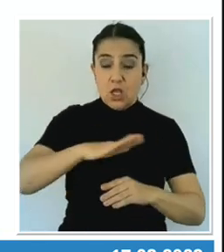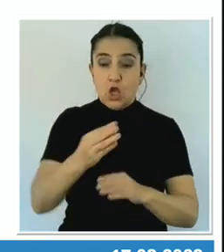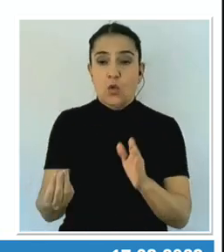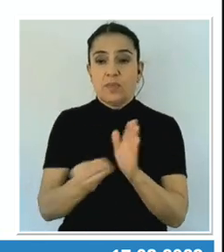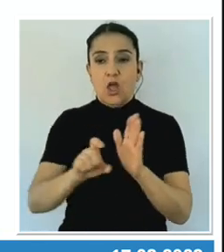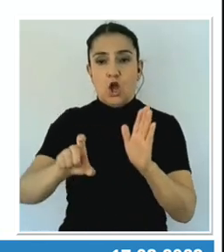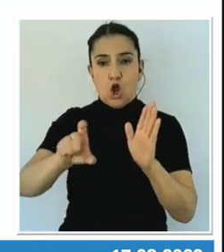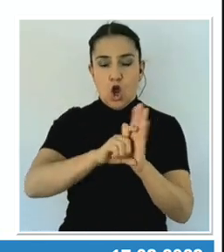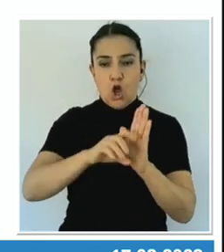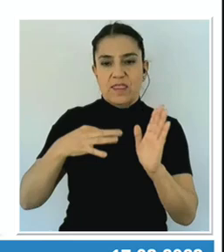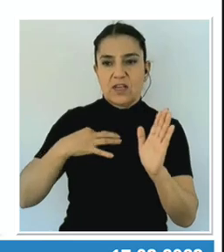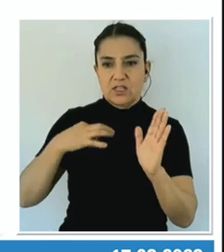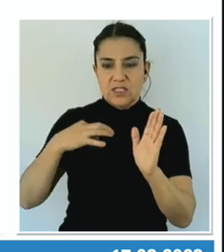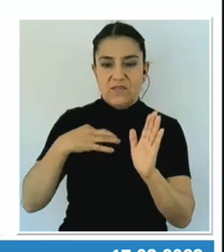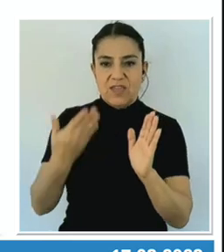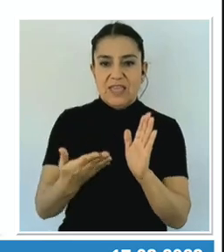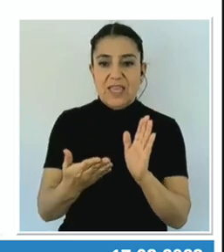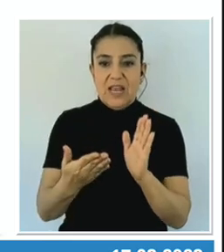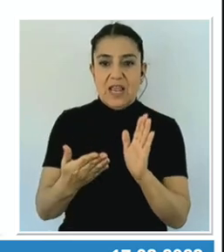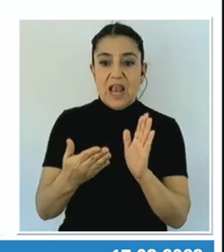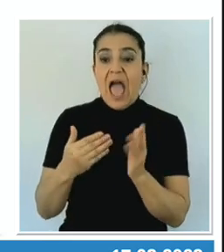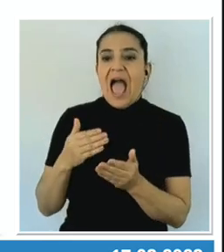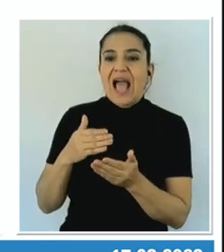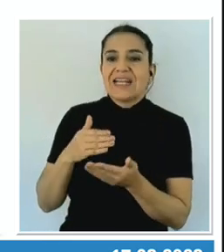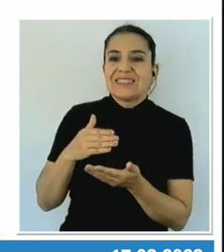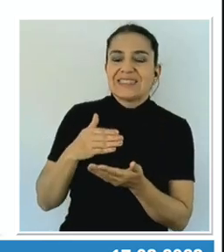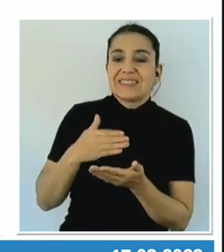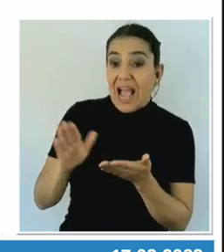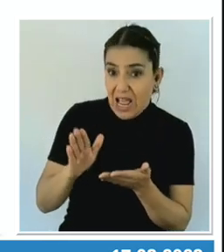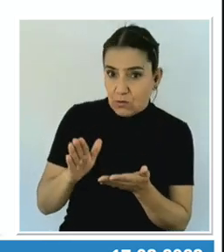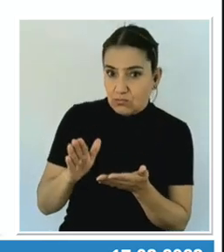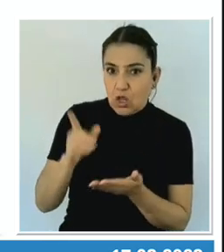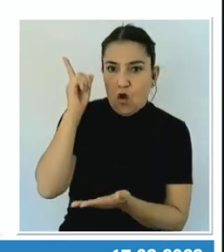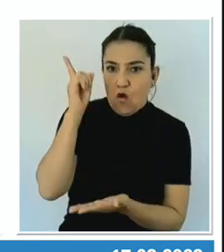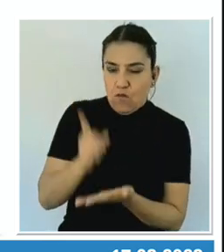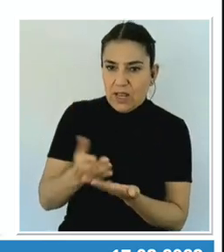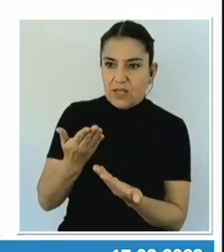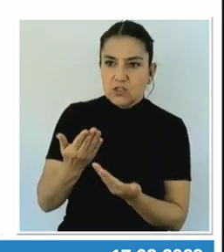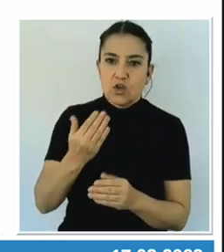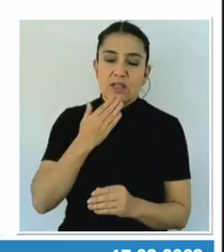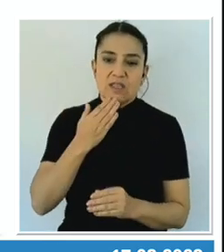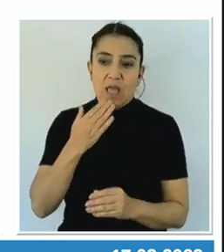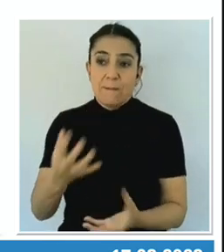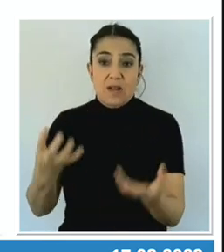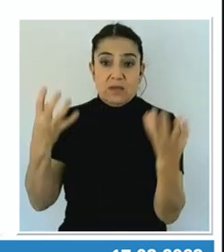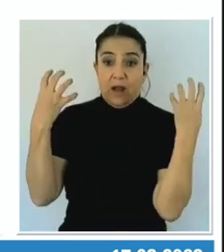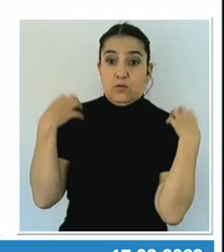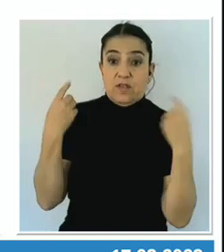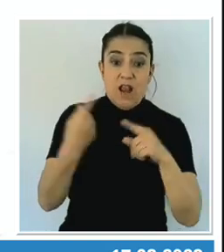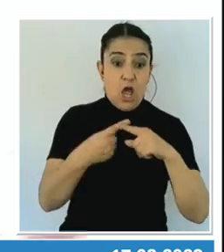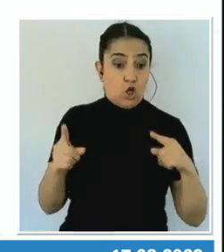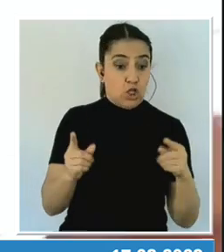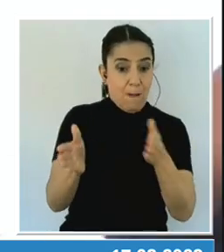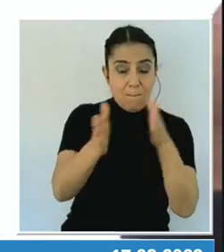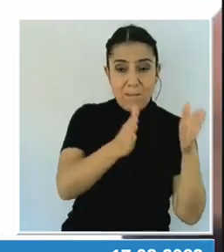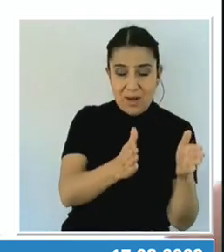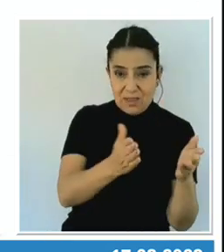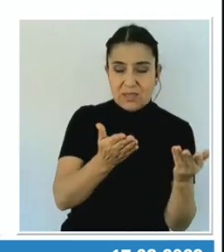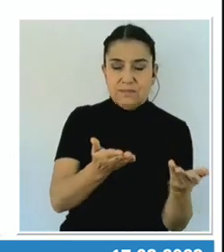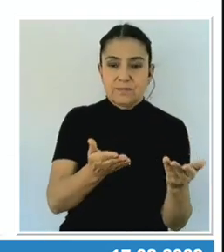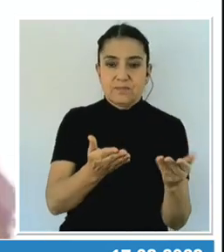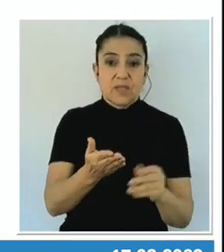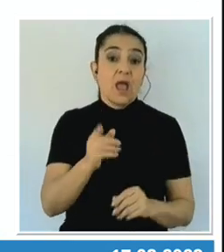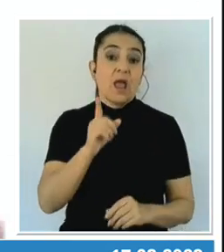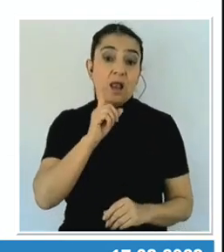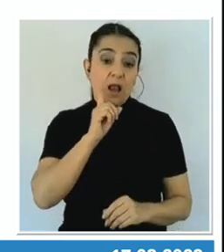de la obligación y la consiguiente exoneración de responsabilidad de la contraparte. Esta última, la contraparte